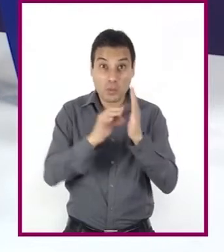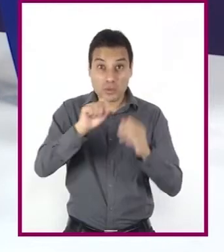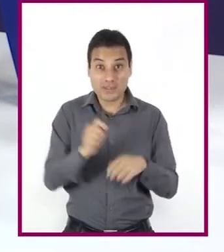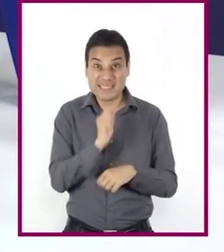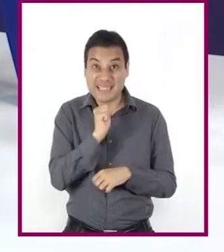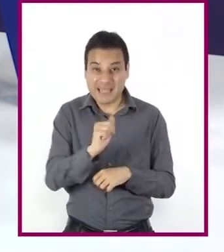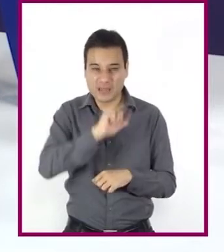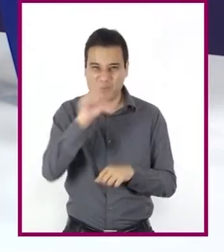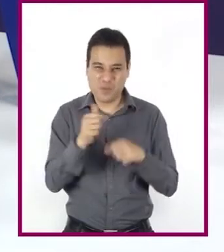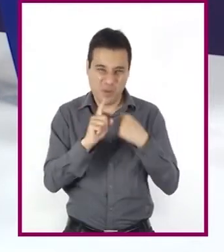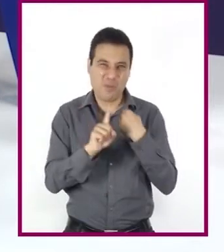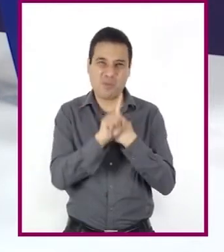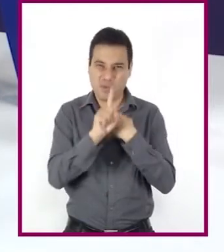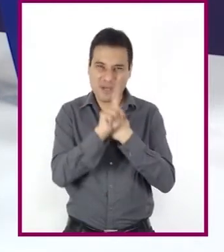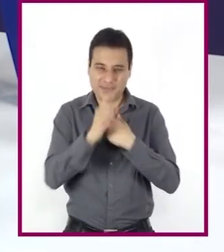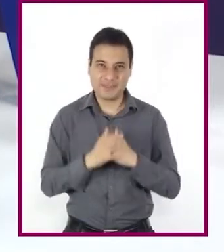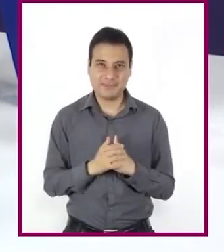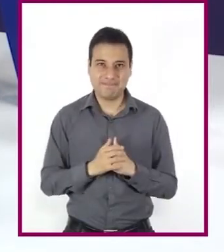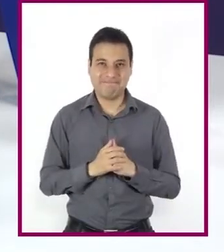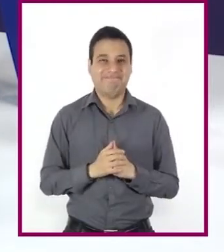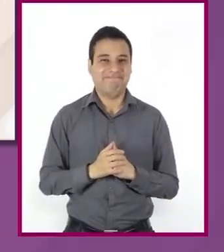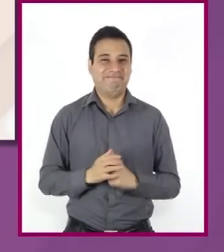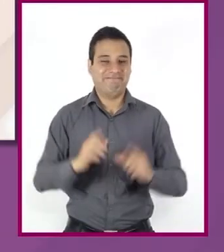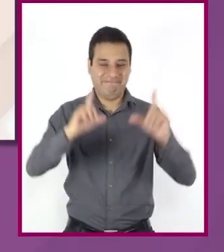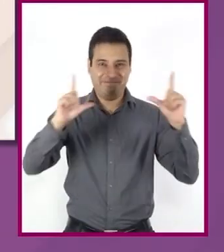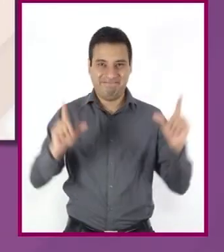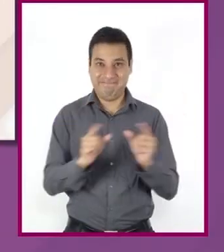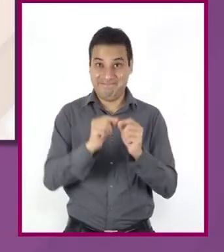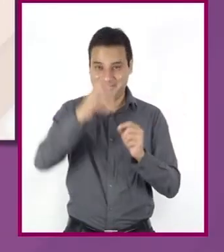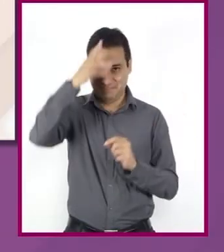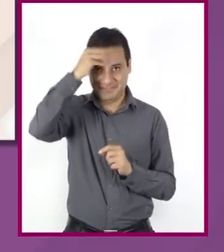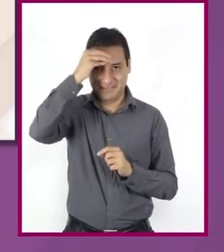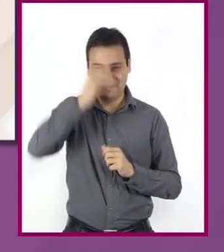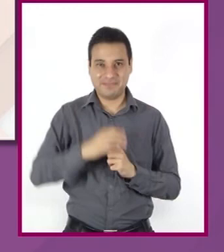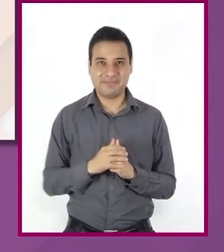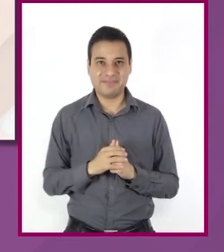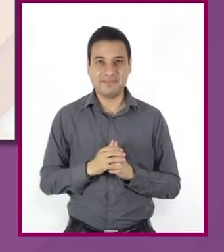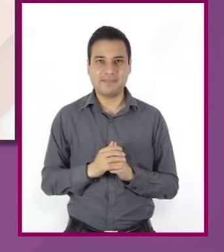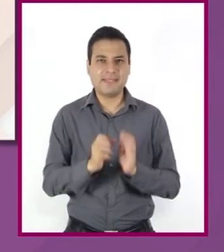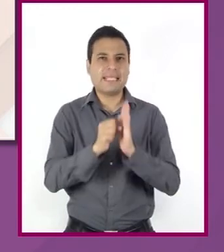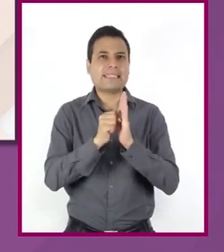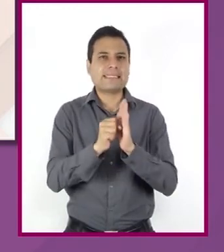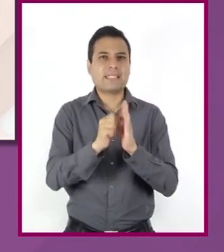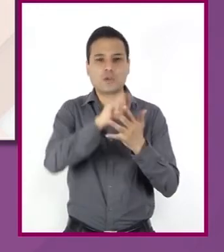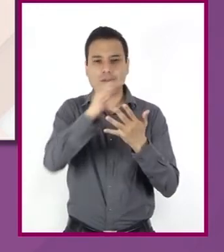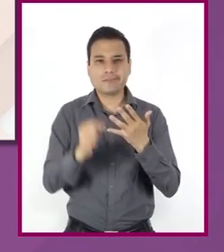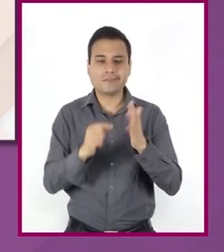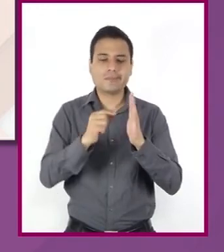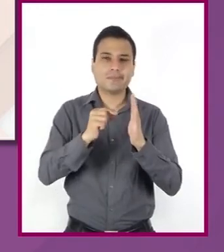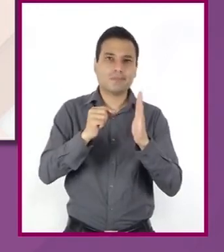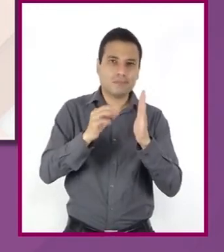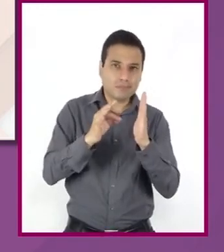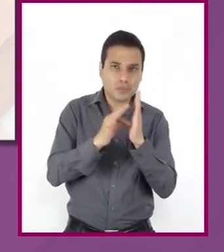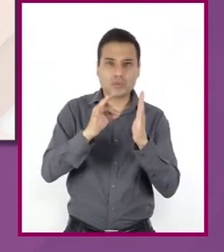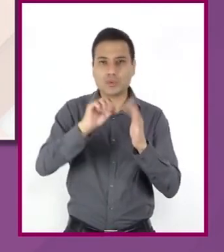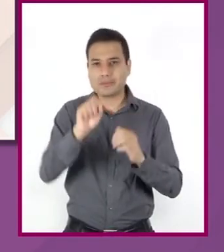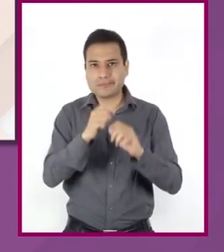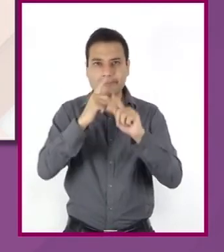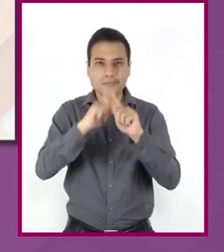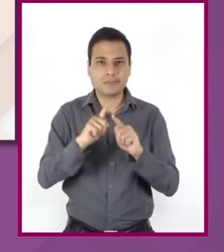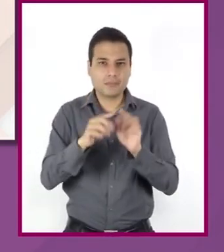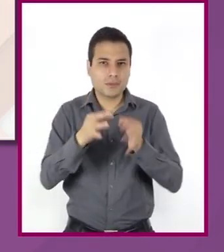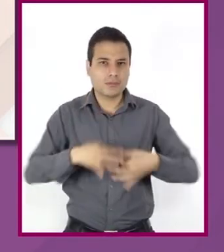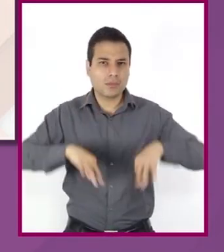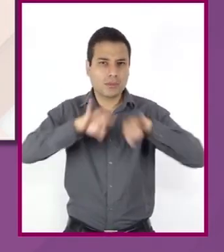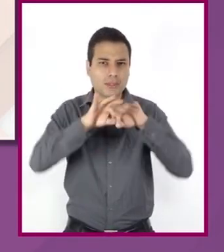bastantes problemas. Recapitulemos. ¿Por qué los signos de puntuación son importantes en la redacción de